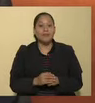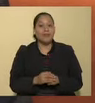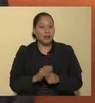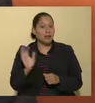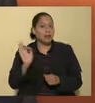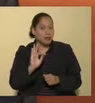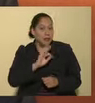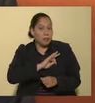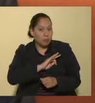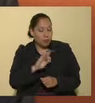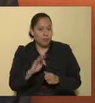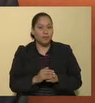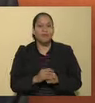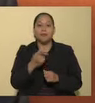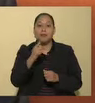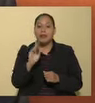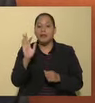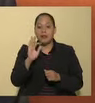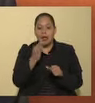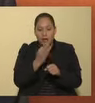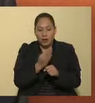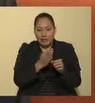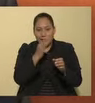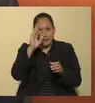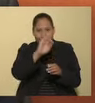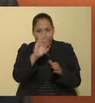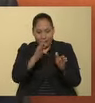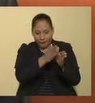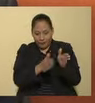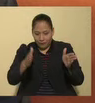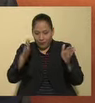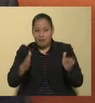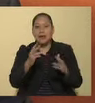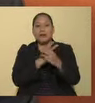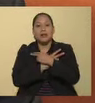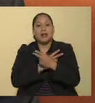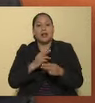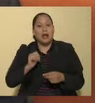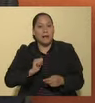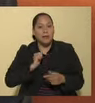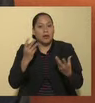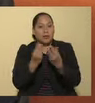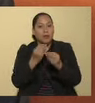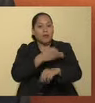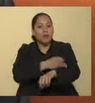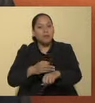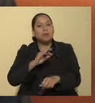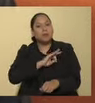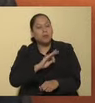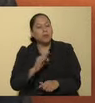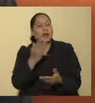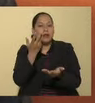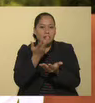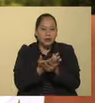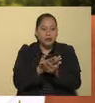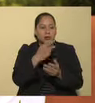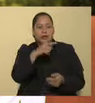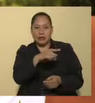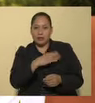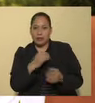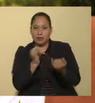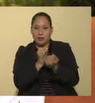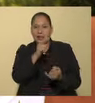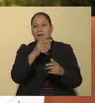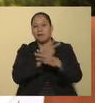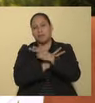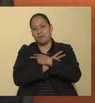posible, y dado que se trata de un periodo que normalmente aprovechamos con las familias, pues hacerlo coincidir con los periodos de descanso de los hijos, claro, que normalmente